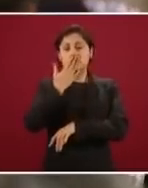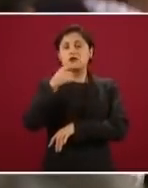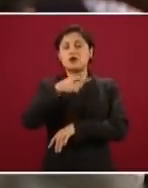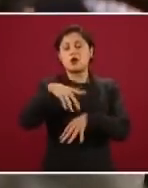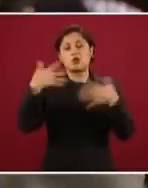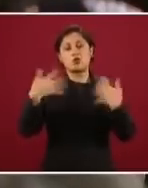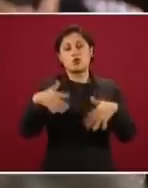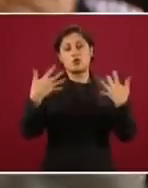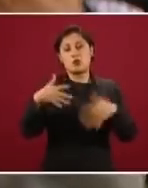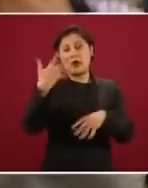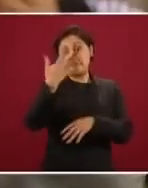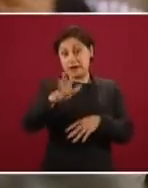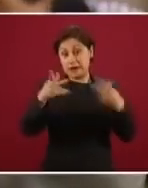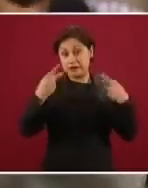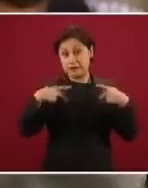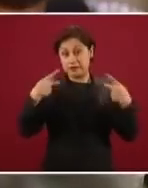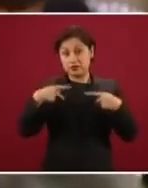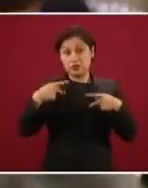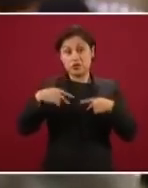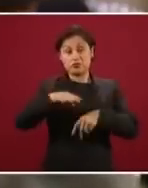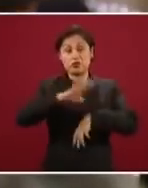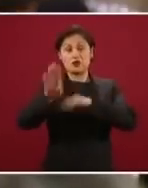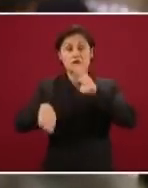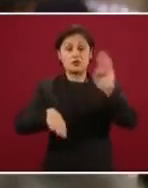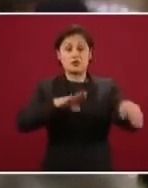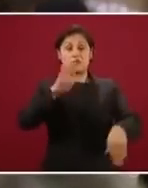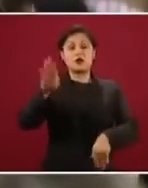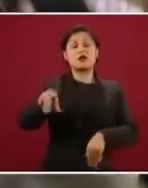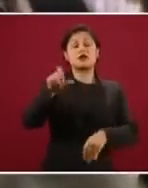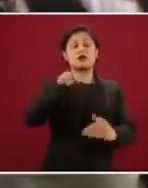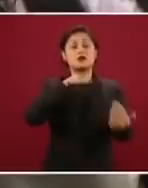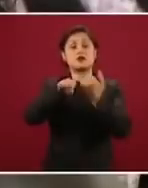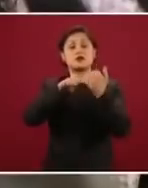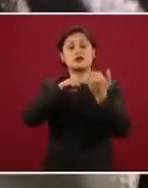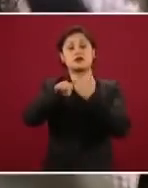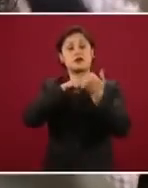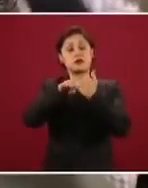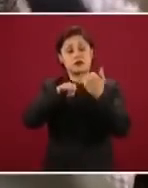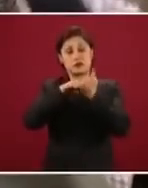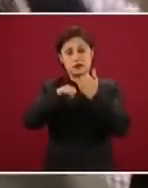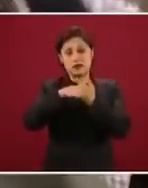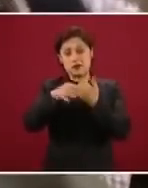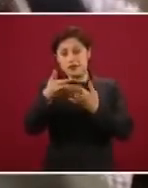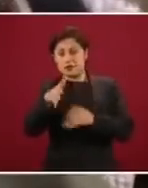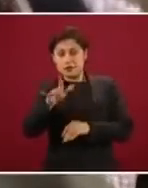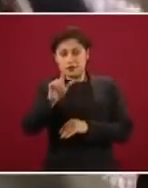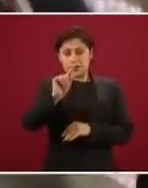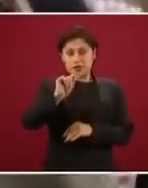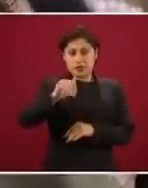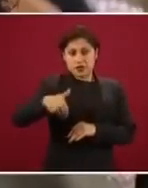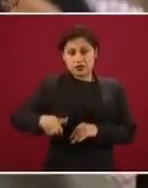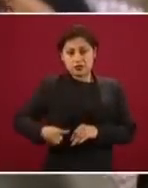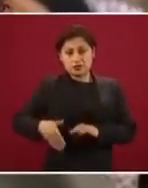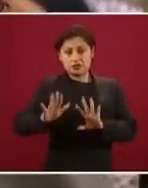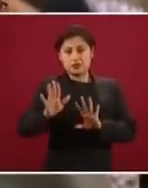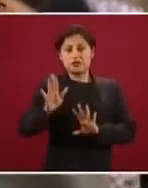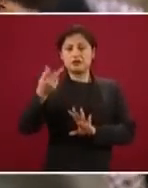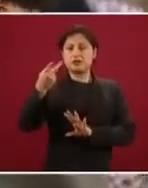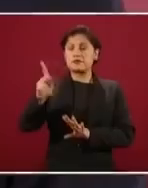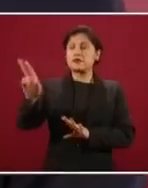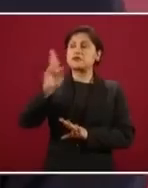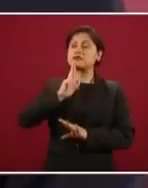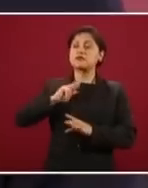carreteros de transportes no hay más de 70 alrededor de 70 70 lesionados pero primero uno de sami por